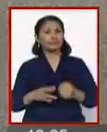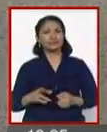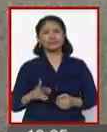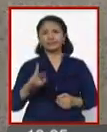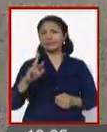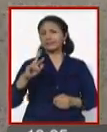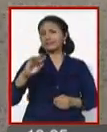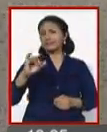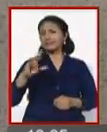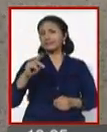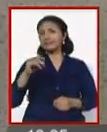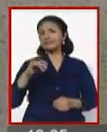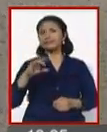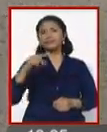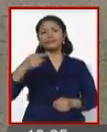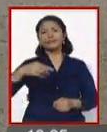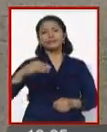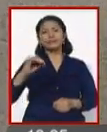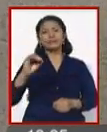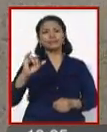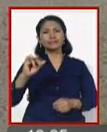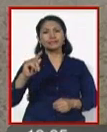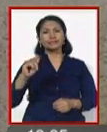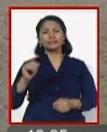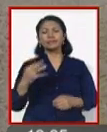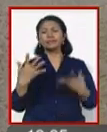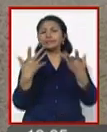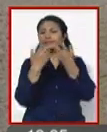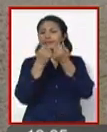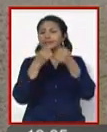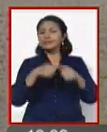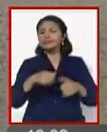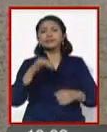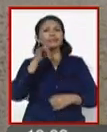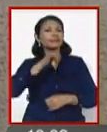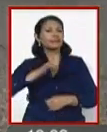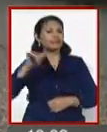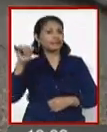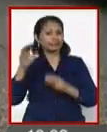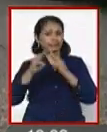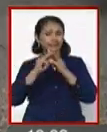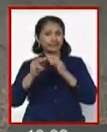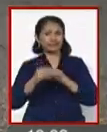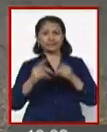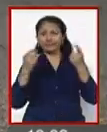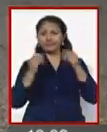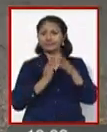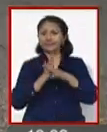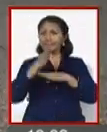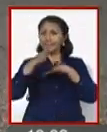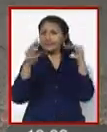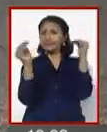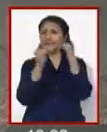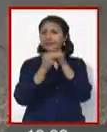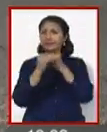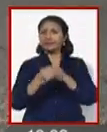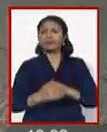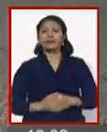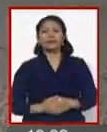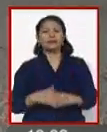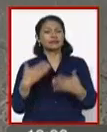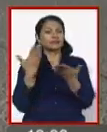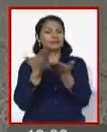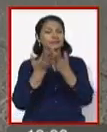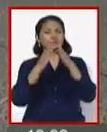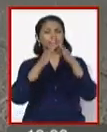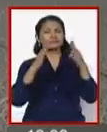de Reddy Goitia, una persona de la tercera edad que fue atropellado anoche por un micro cuando intentaba cruzar la avenida para